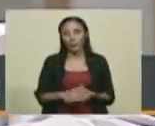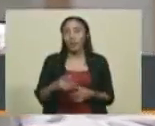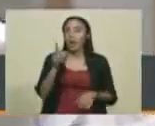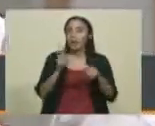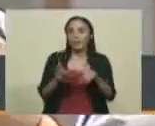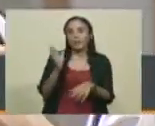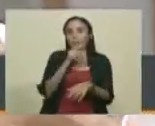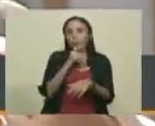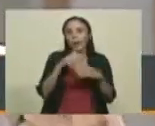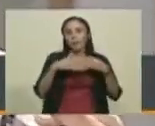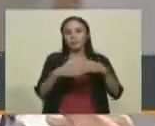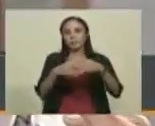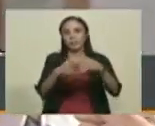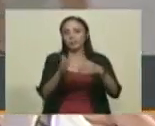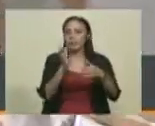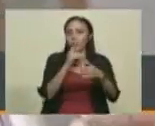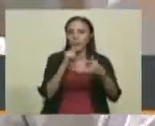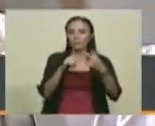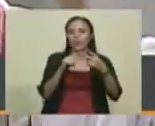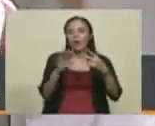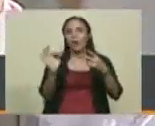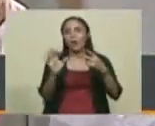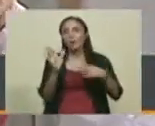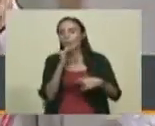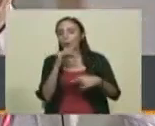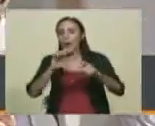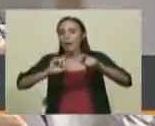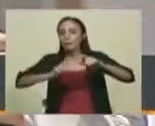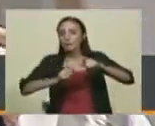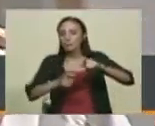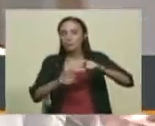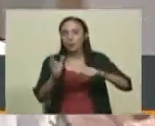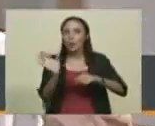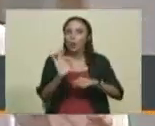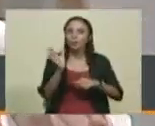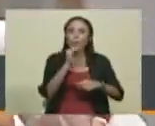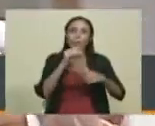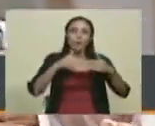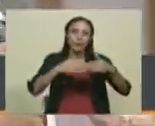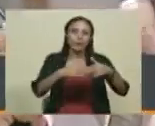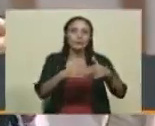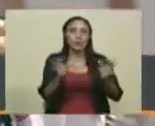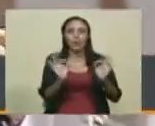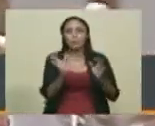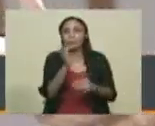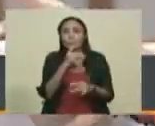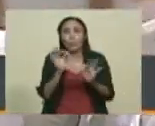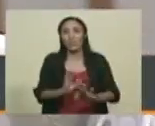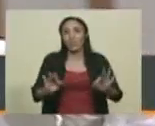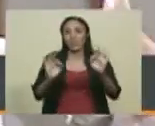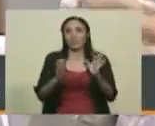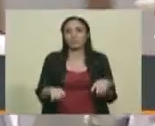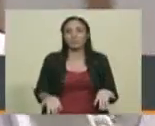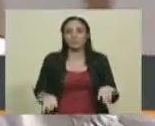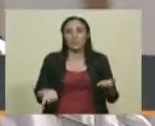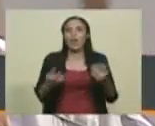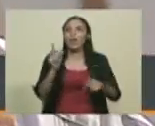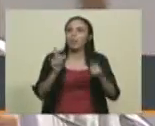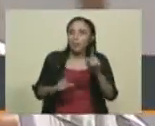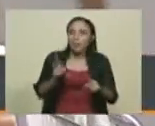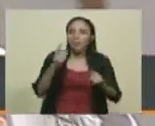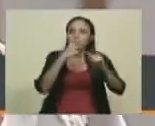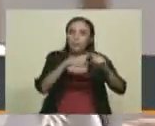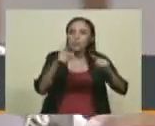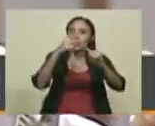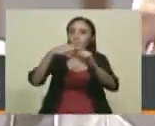remolcador. Y si tengo el remolcador, no tengo la lancha de transporte. Porque depende de diferentes